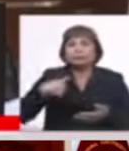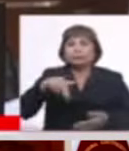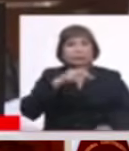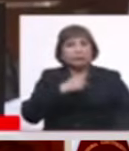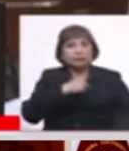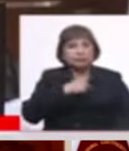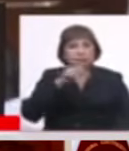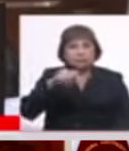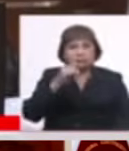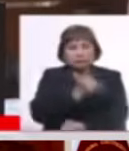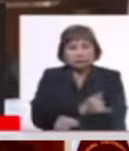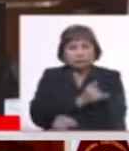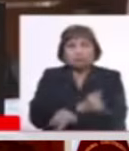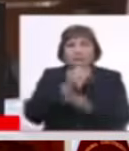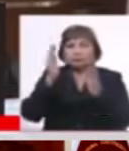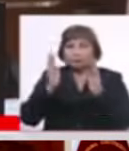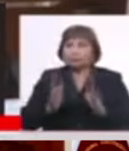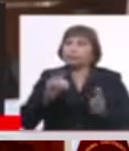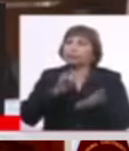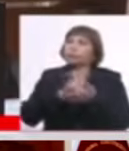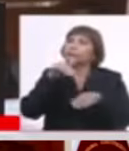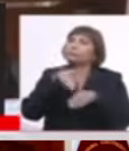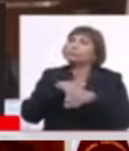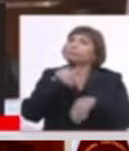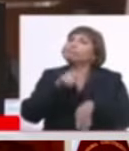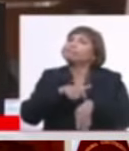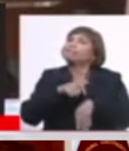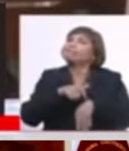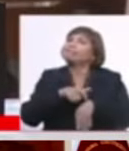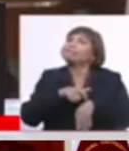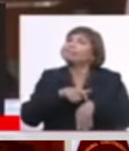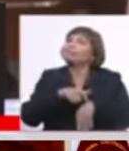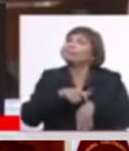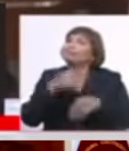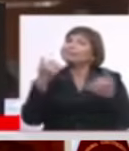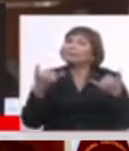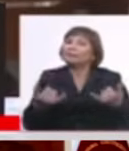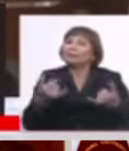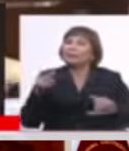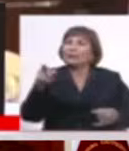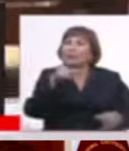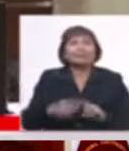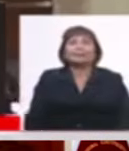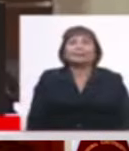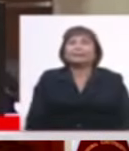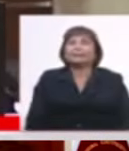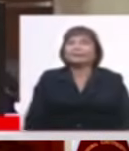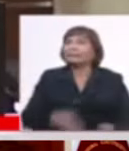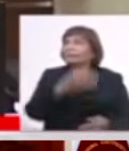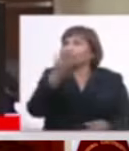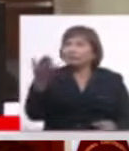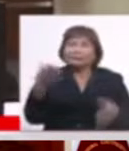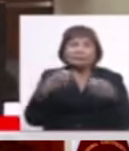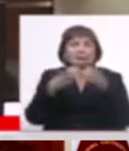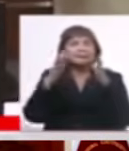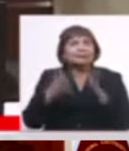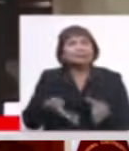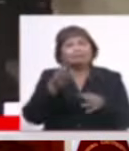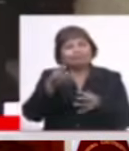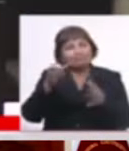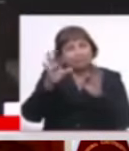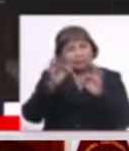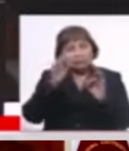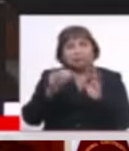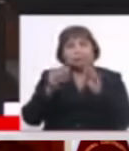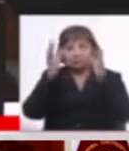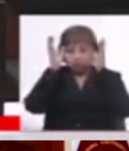nuestras instituciones en el momento de emitir hoy nuestro voto señores congresistas de conformidad